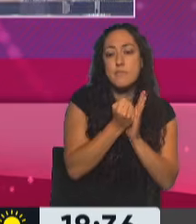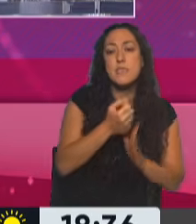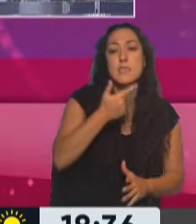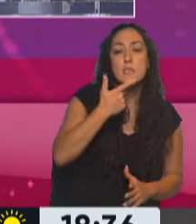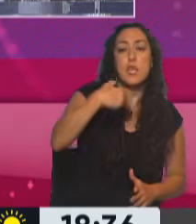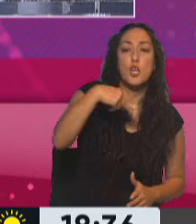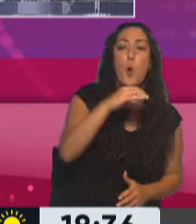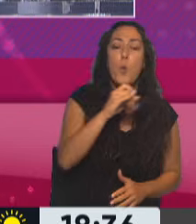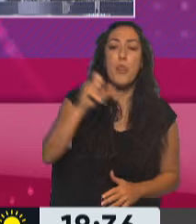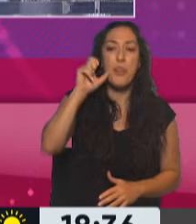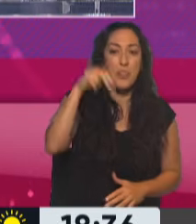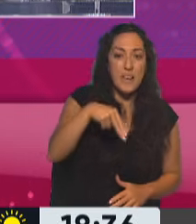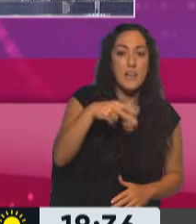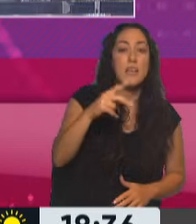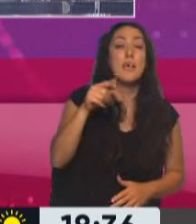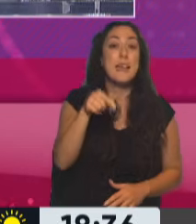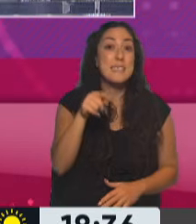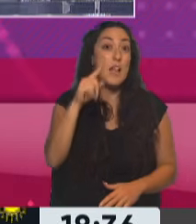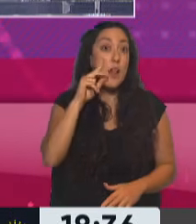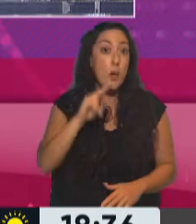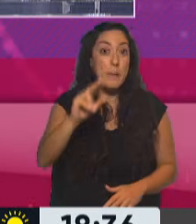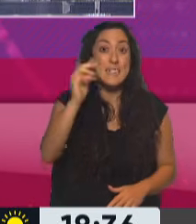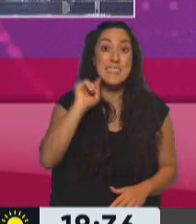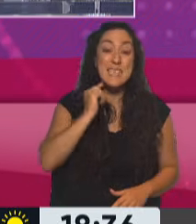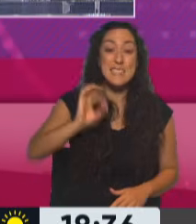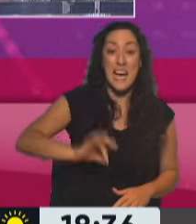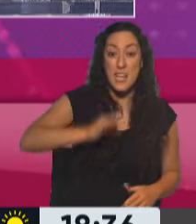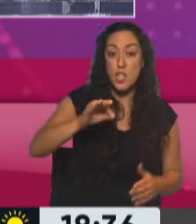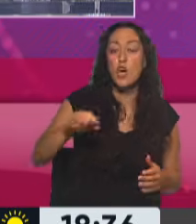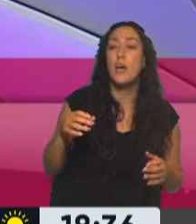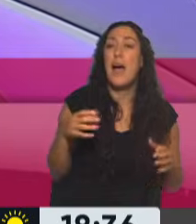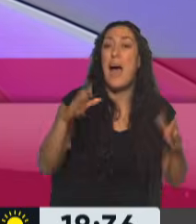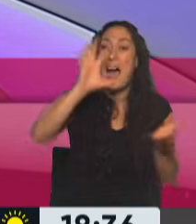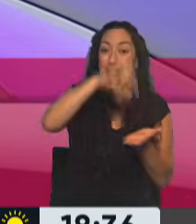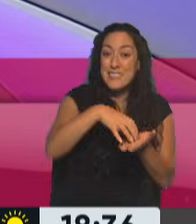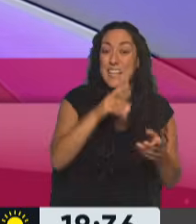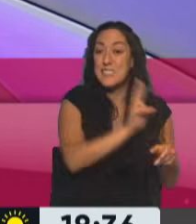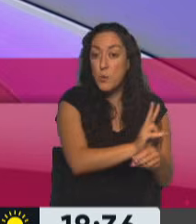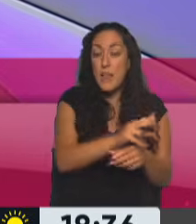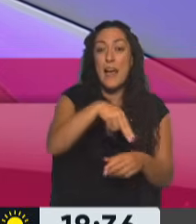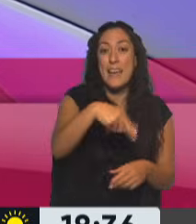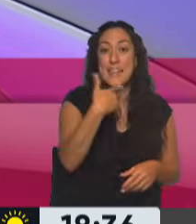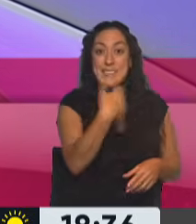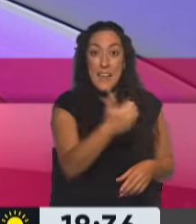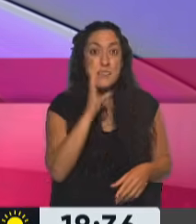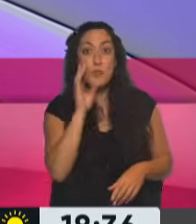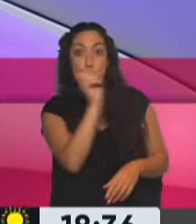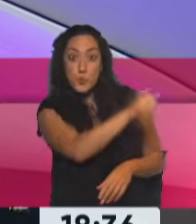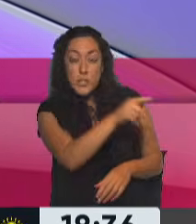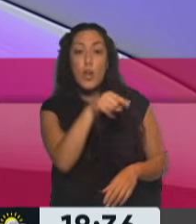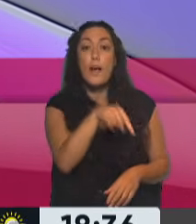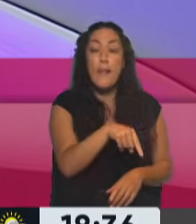Snowden. En el año 2013, un empleado de la Agencia de Seguridad de los Estados Unidos, de la NSA, denunció